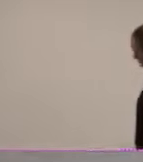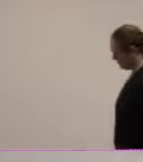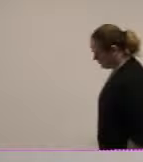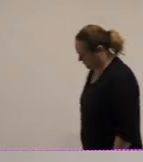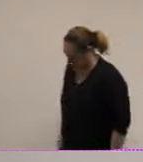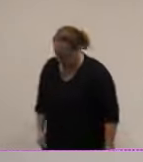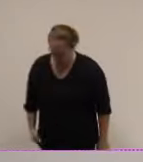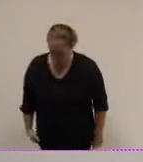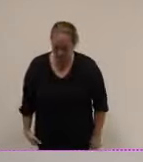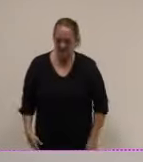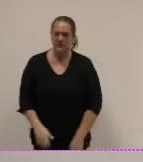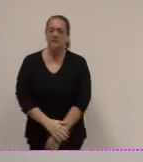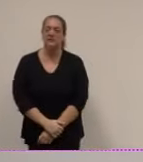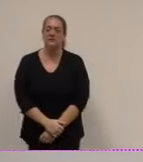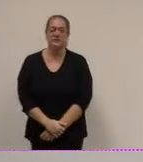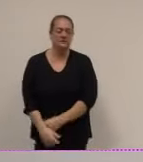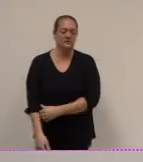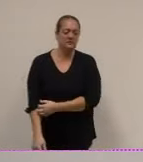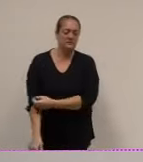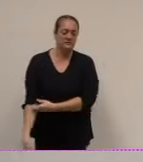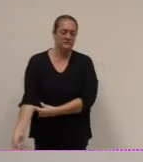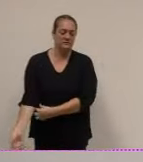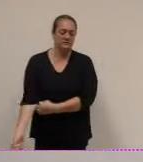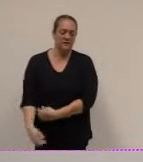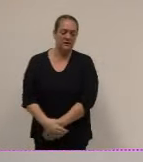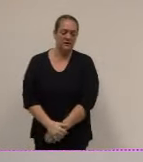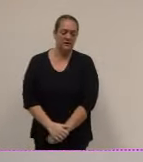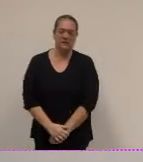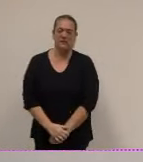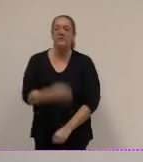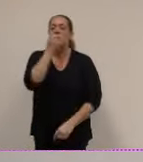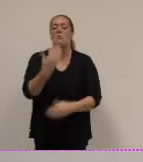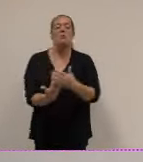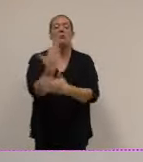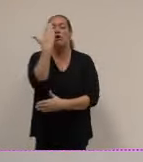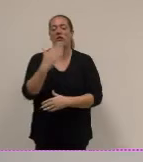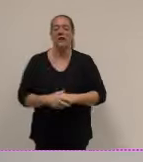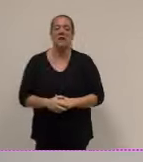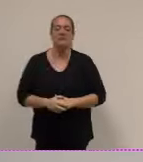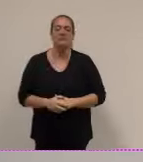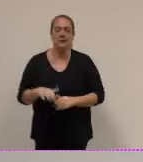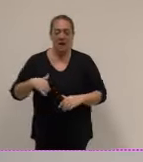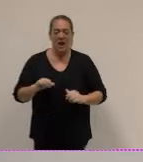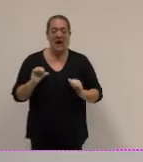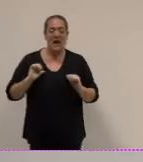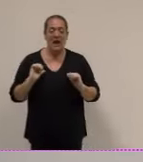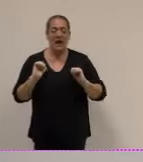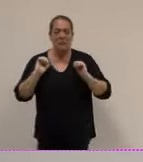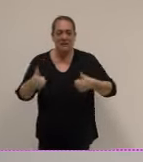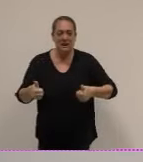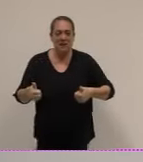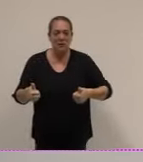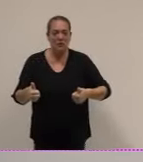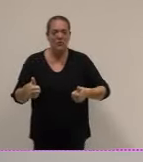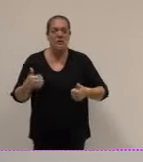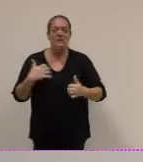Al final. Sí, hombre. Sí, tienes que hablar. Muy buenos días. Damos comienzo a lo que será